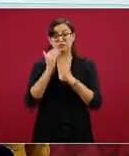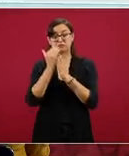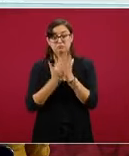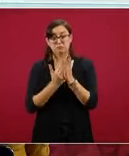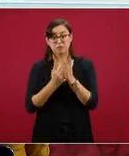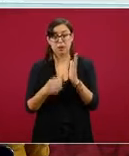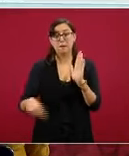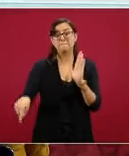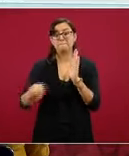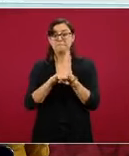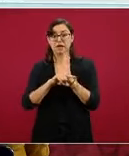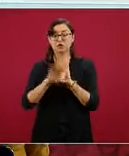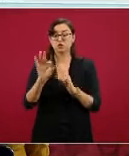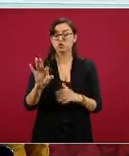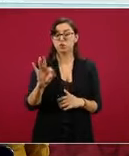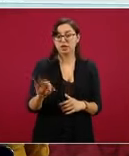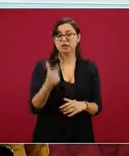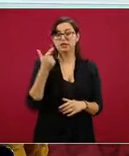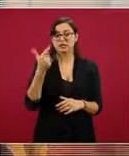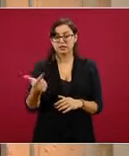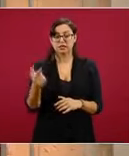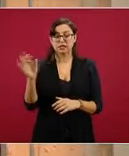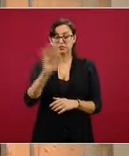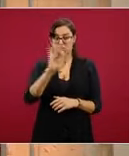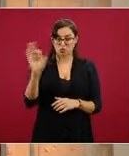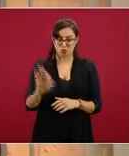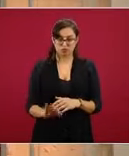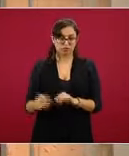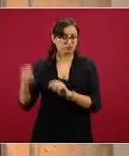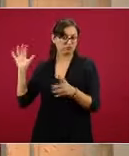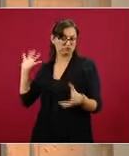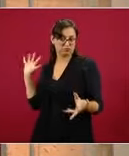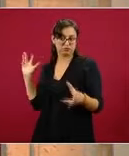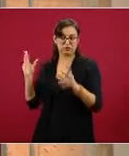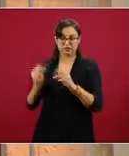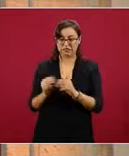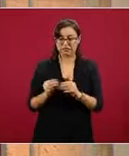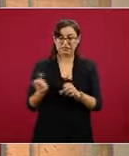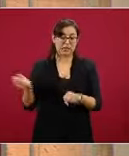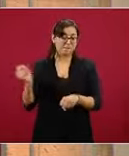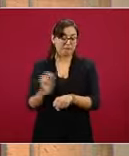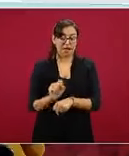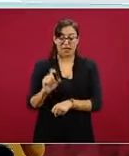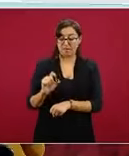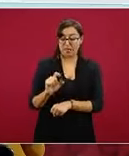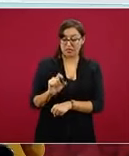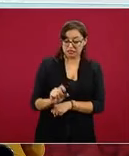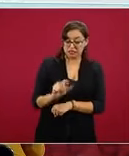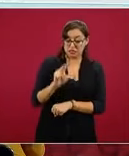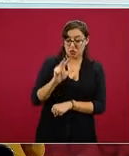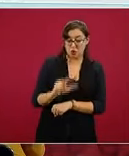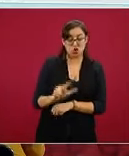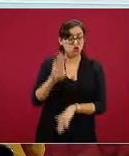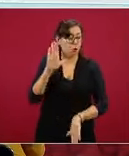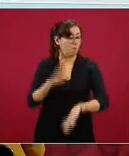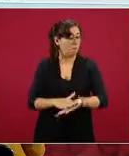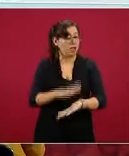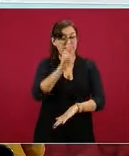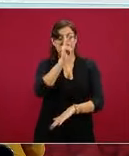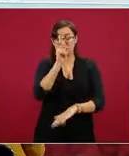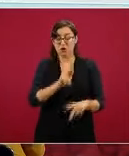del menos 47% en relación a la semana 28, que fue la semana en donde tuvimos la